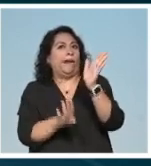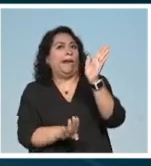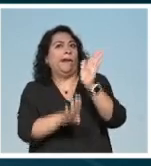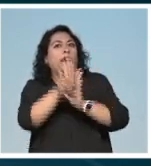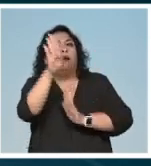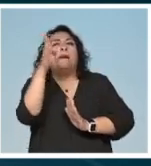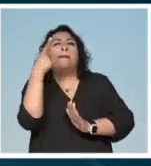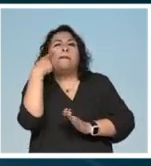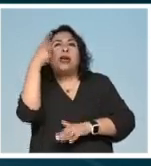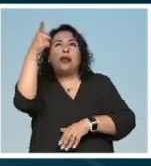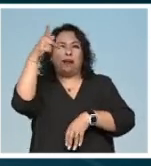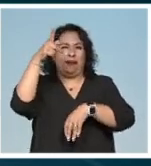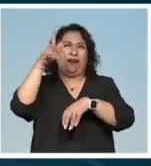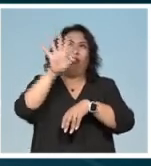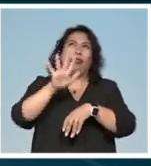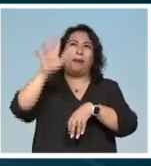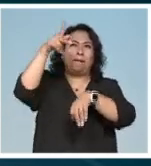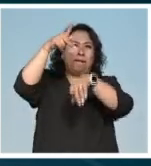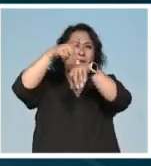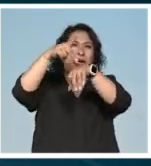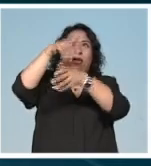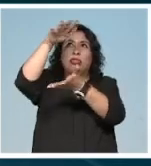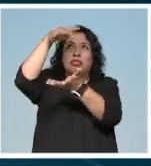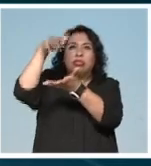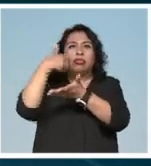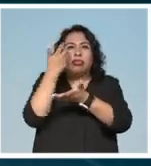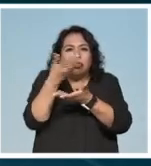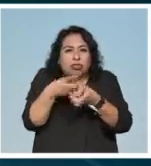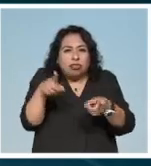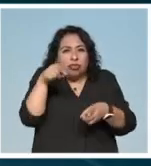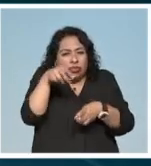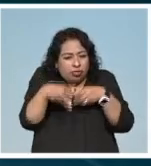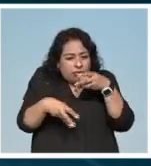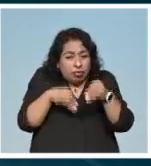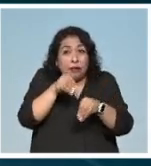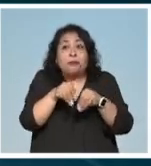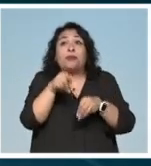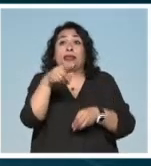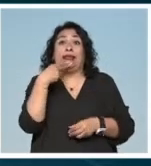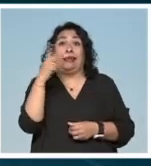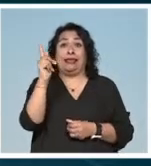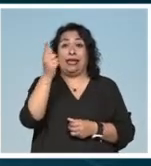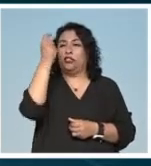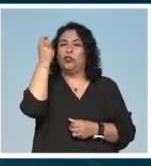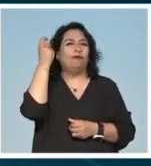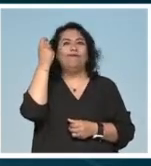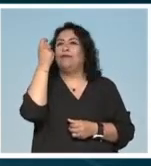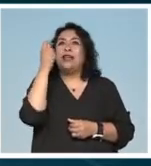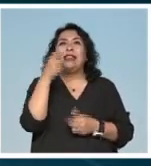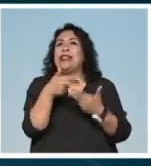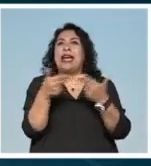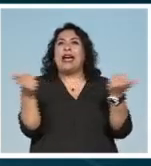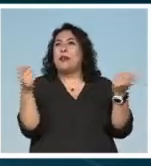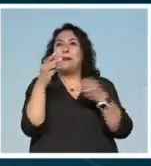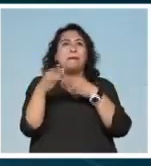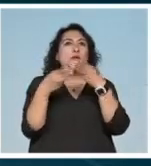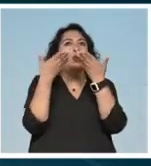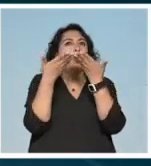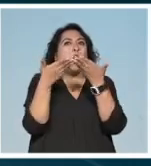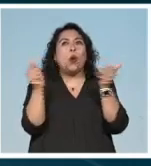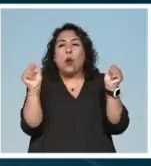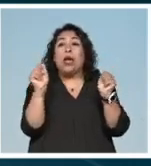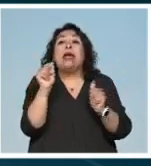debido a la minería espacial que se quiere desarrollar. Y es que este tipo de tecnología no la tiene nadie en el mundo, y la